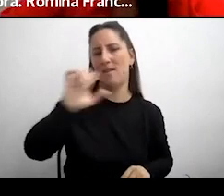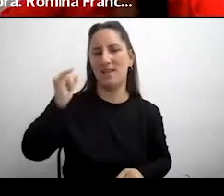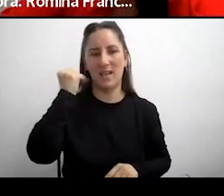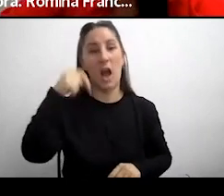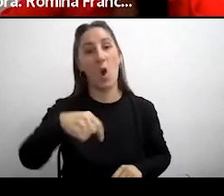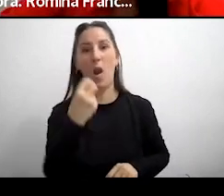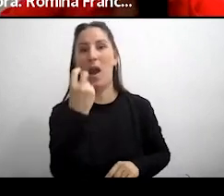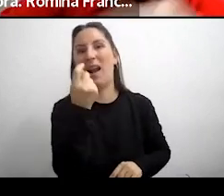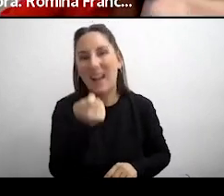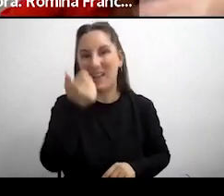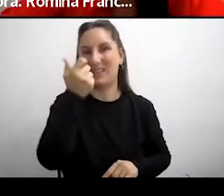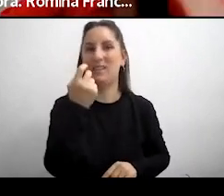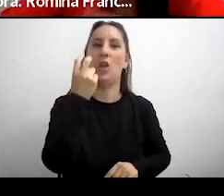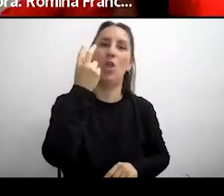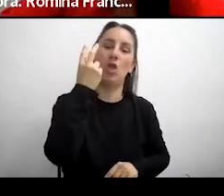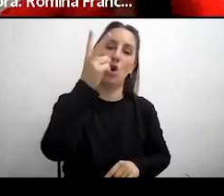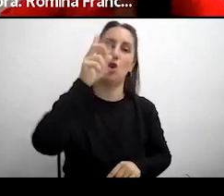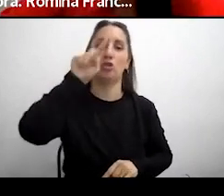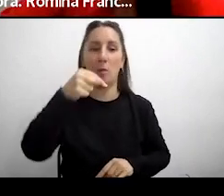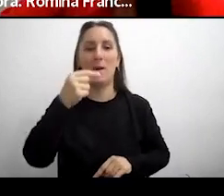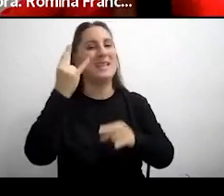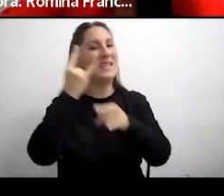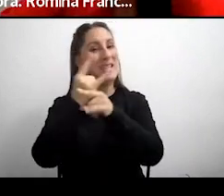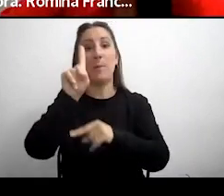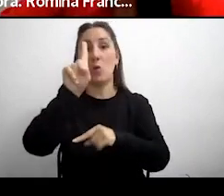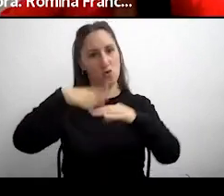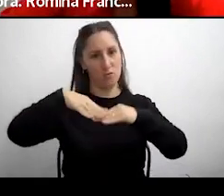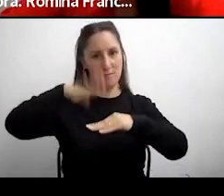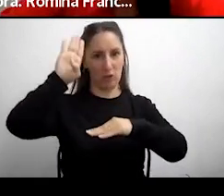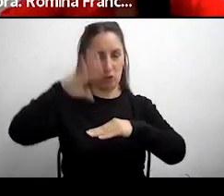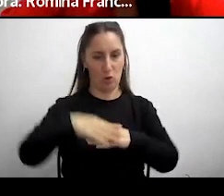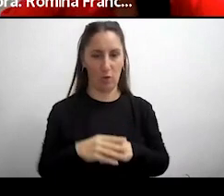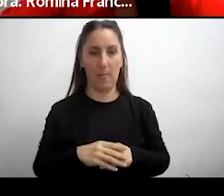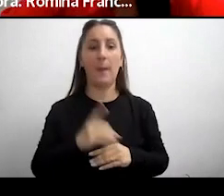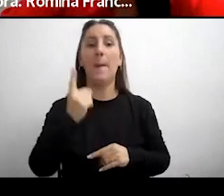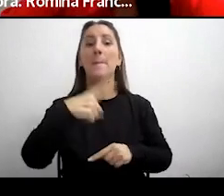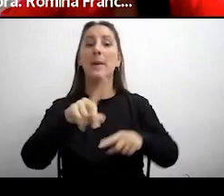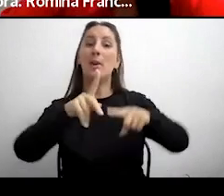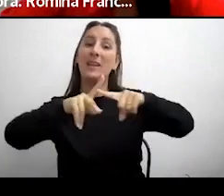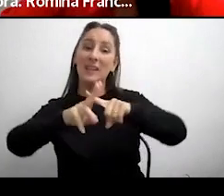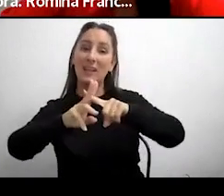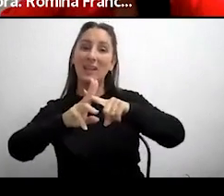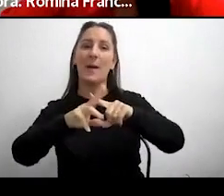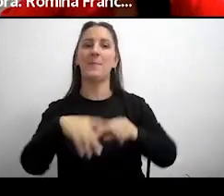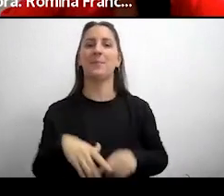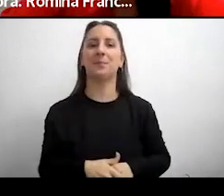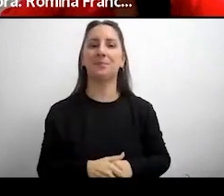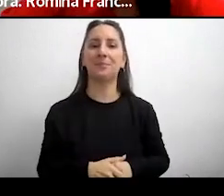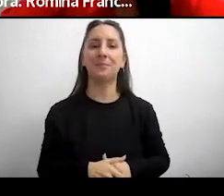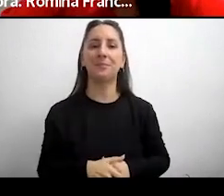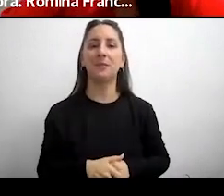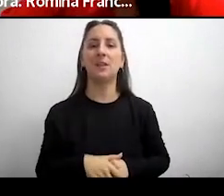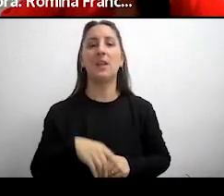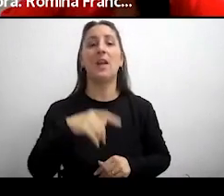2 y pico, pero bueno, siempre es un número mayor a 1. Pero para la técnica de la por i, nosotros le tenemos